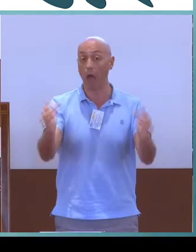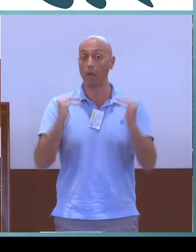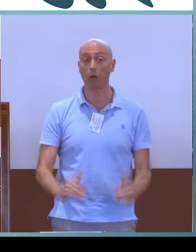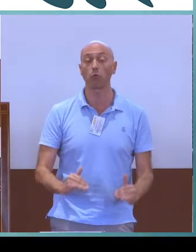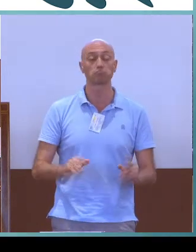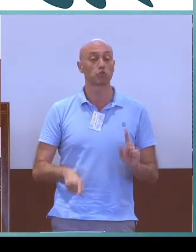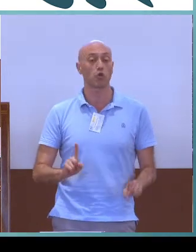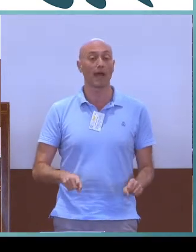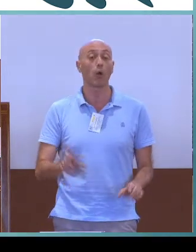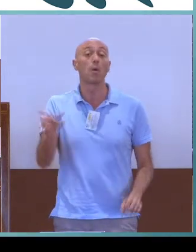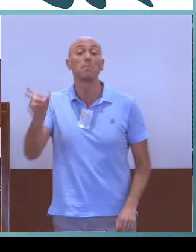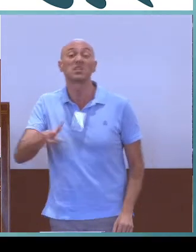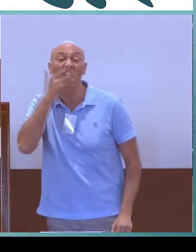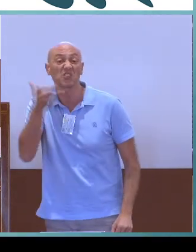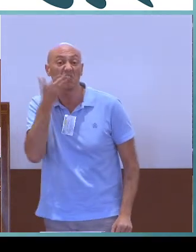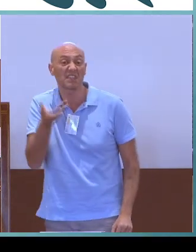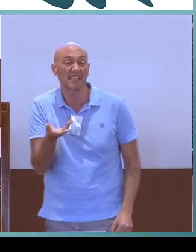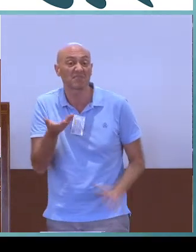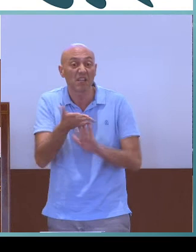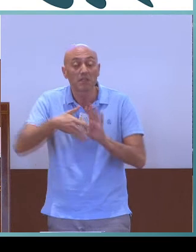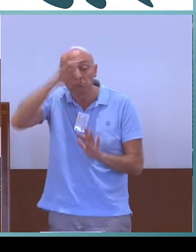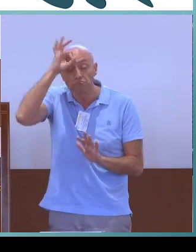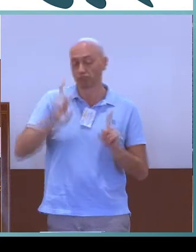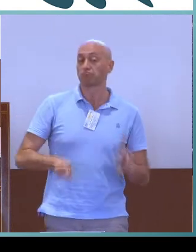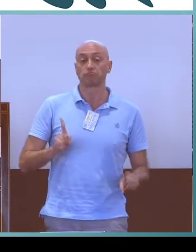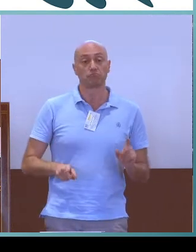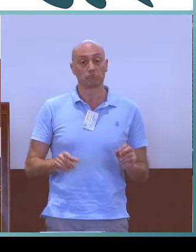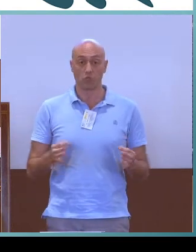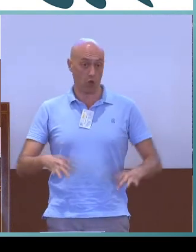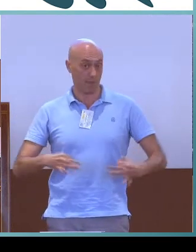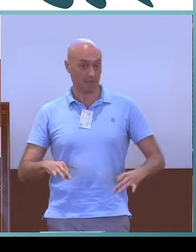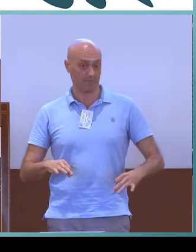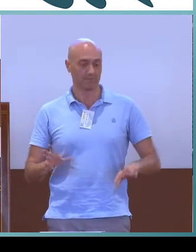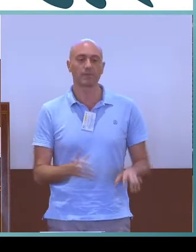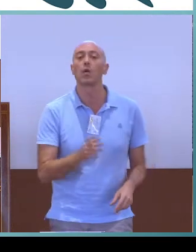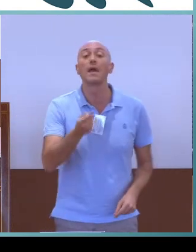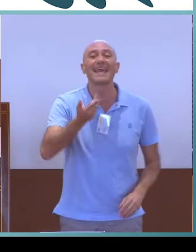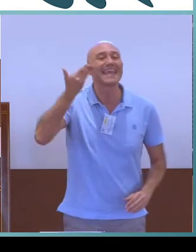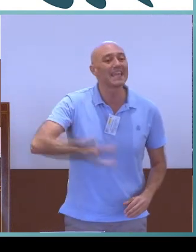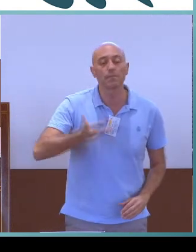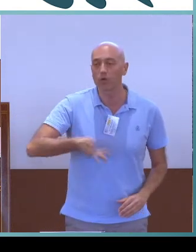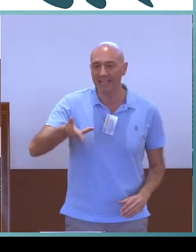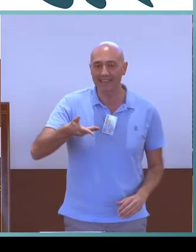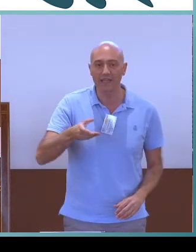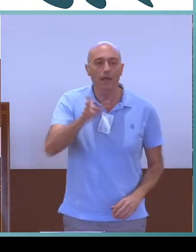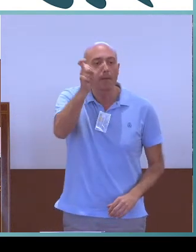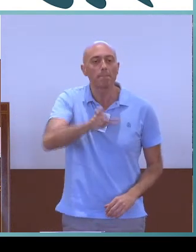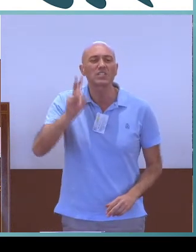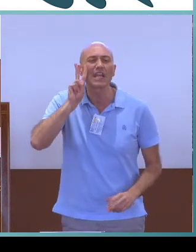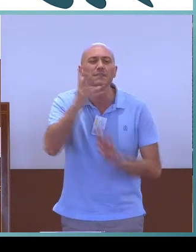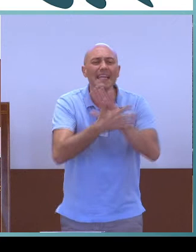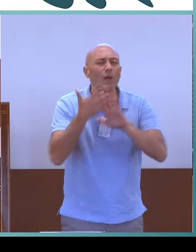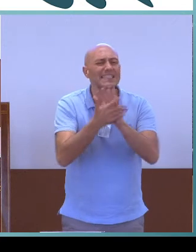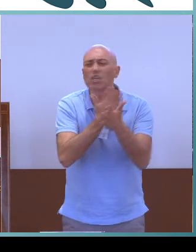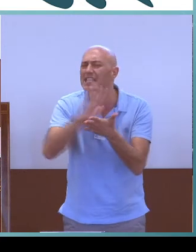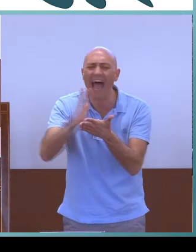Y enfatizamos también una vez más, que eso es muy importante para este experimento, que los participantes solamente escuchaban los pares de